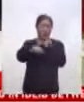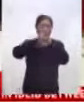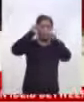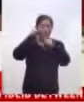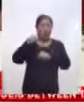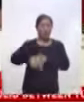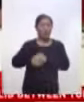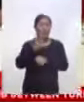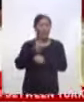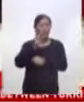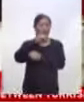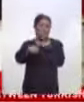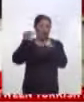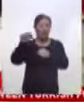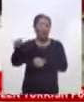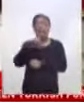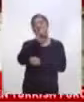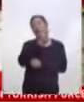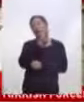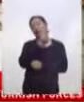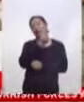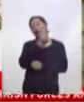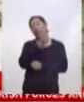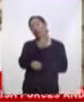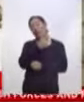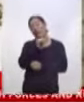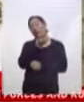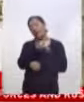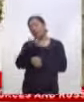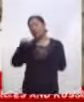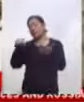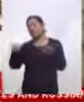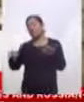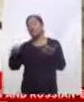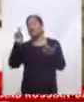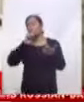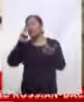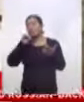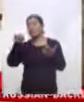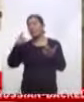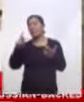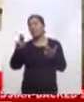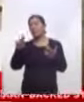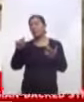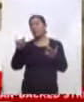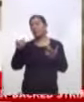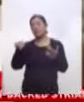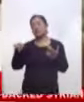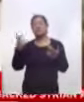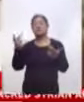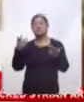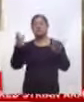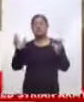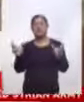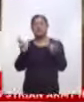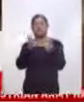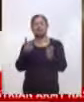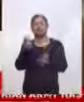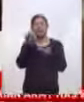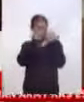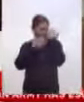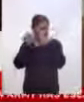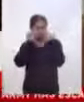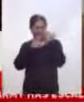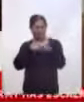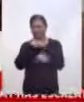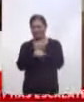turco Recep Tayyip Erdogan y su homólogo ruso Vladimir Putin en Moscú, para analizar la situación en Idlib ante la escalada de